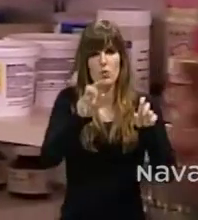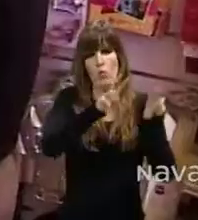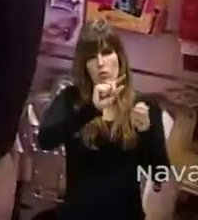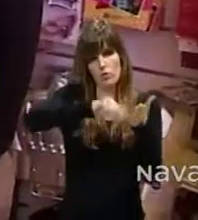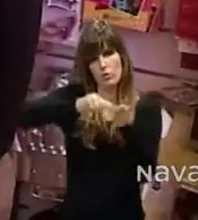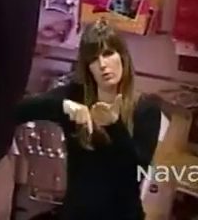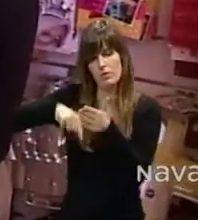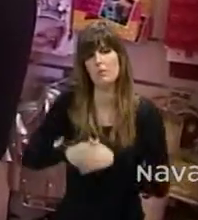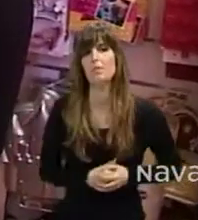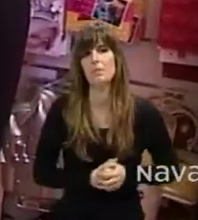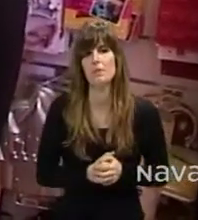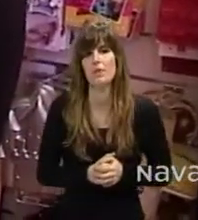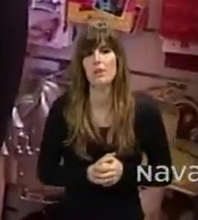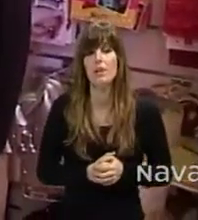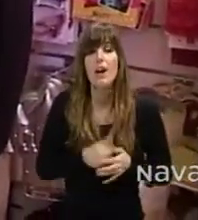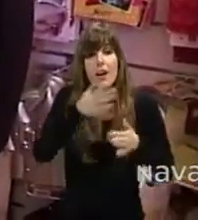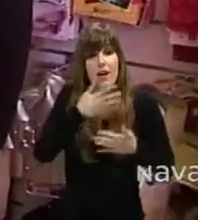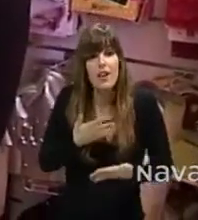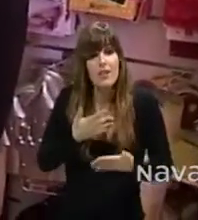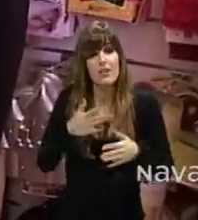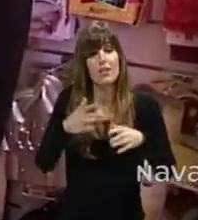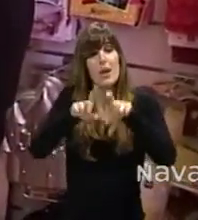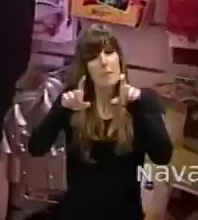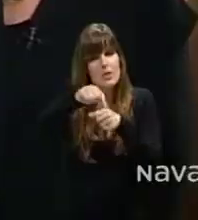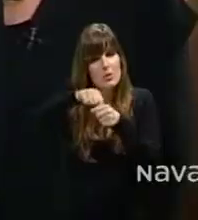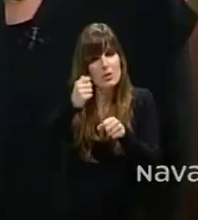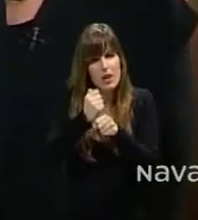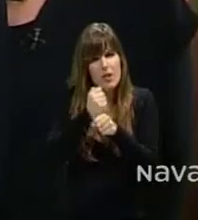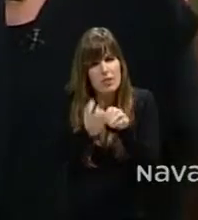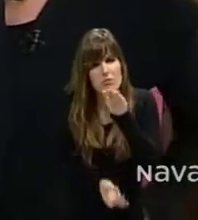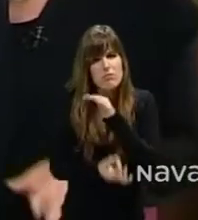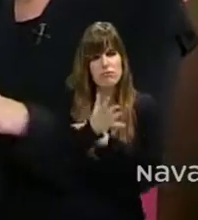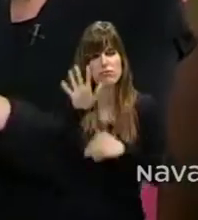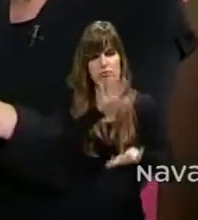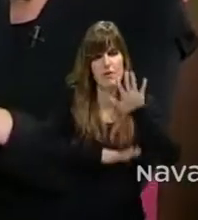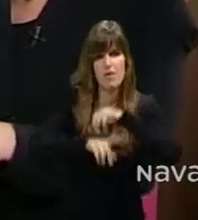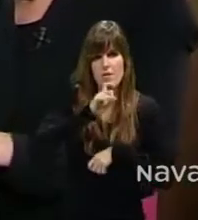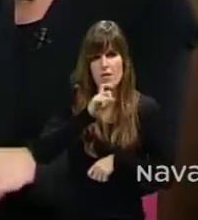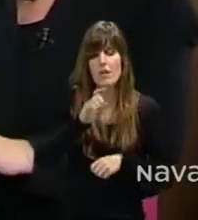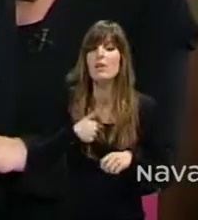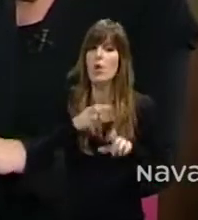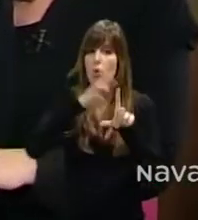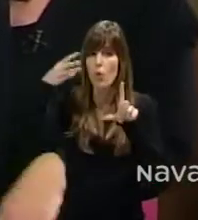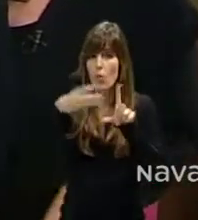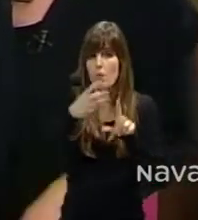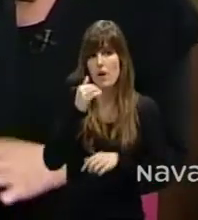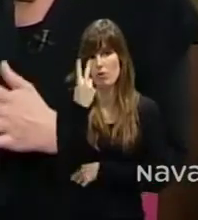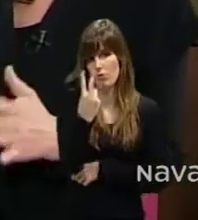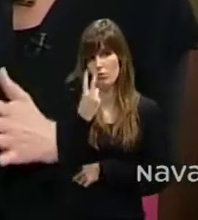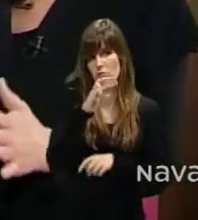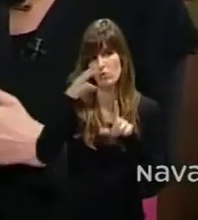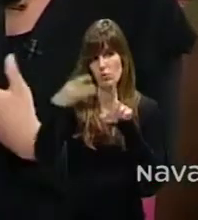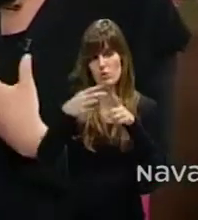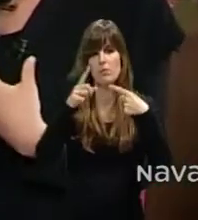trabaje. Porque hoy en día crear puestos de trabajo es muy complicado. Nuestra página web, ver, esto es lo que te digo, tenemos dos páginas web ahora mismo.